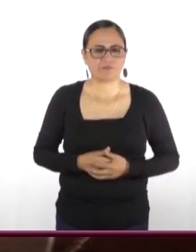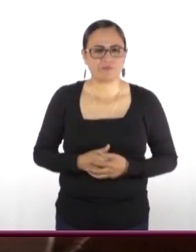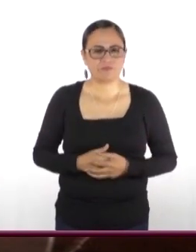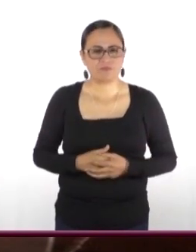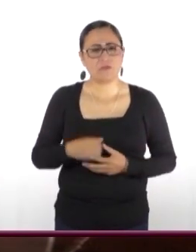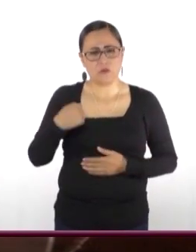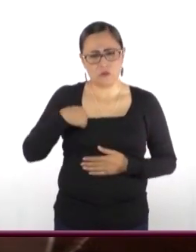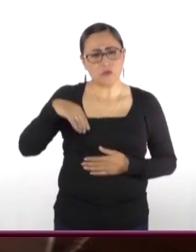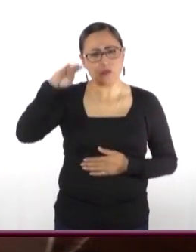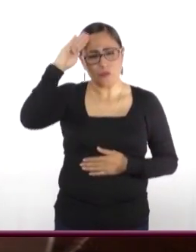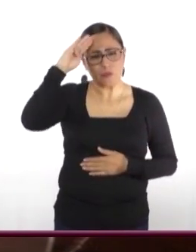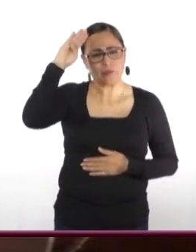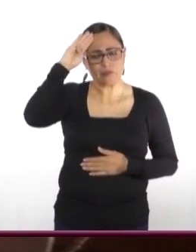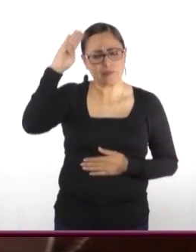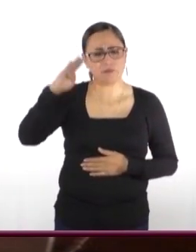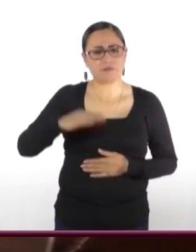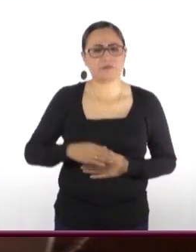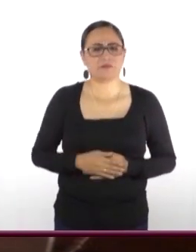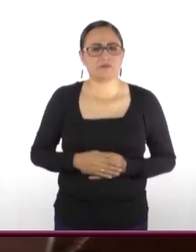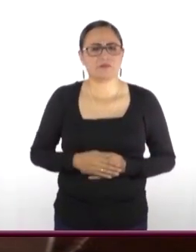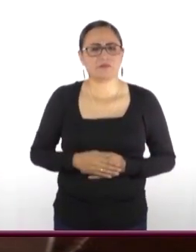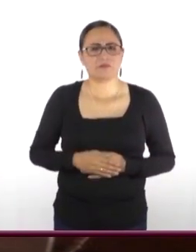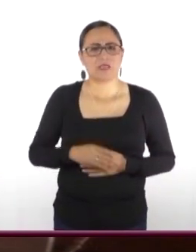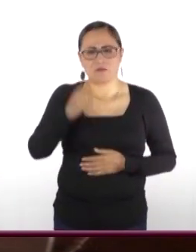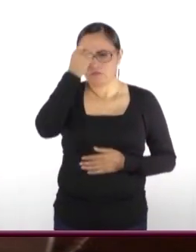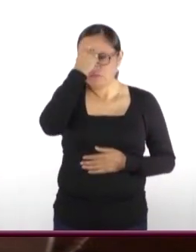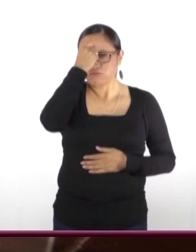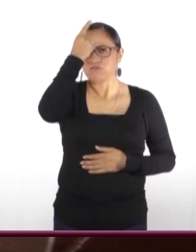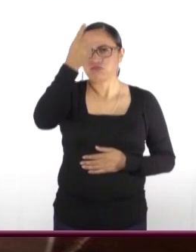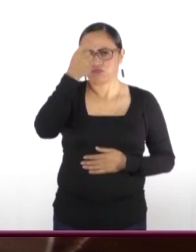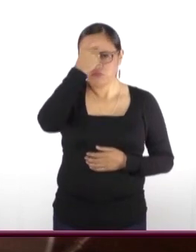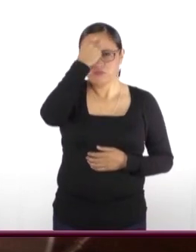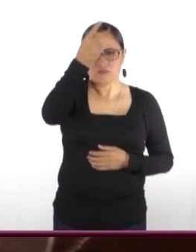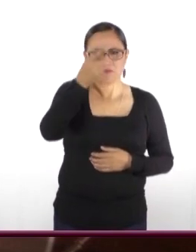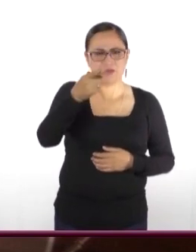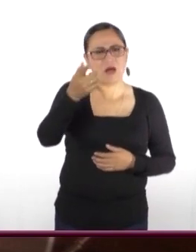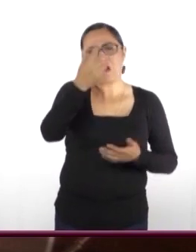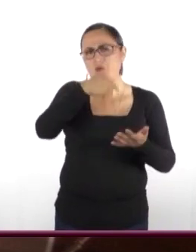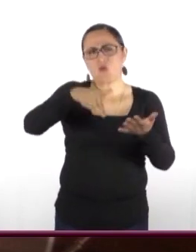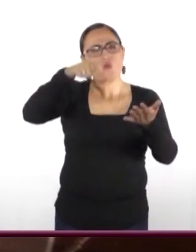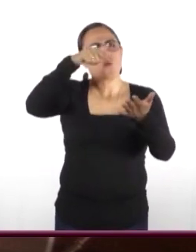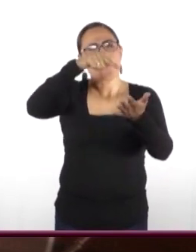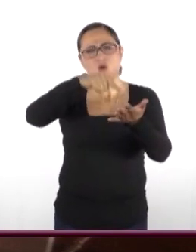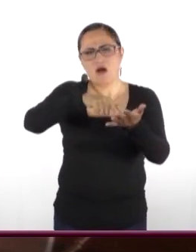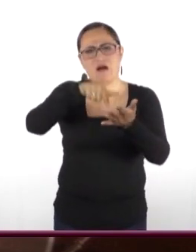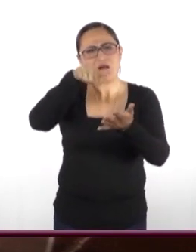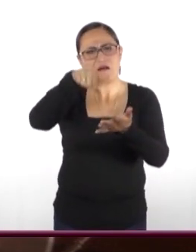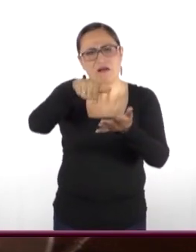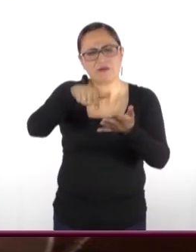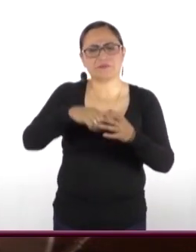Ay, pues yo pienso que toda creación es una creación en el espacio,